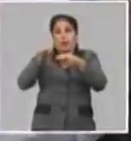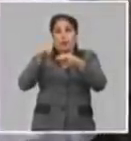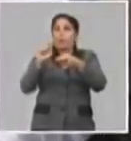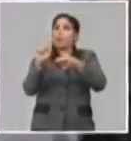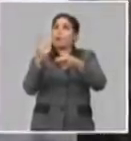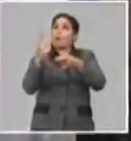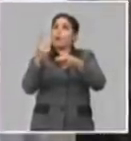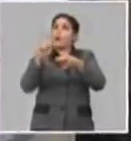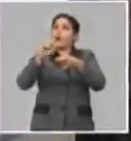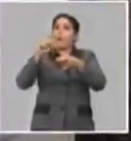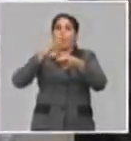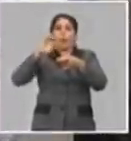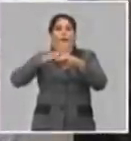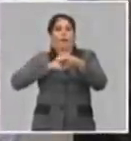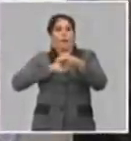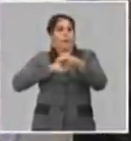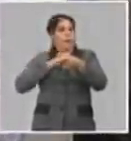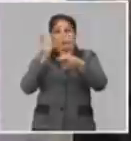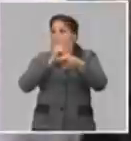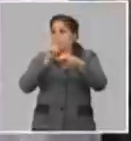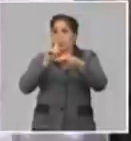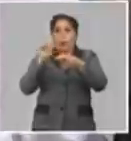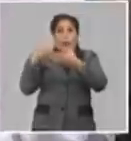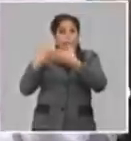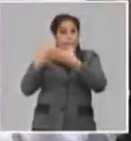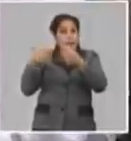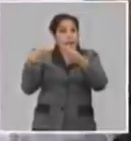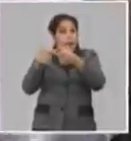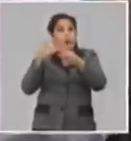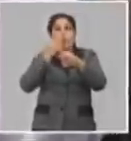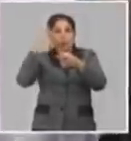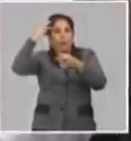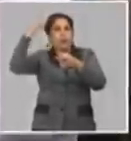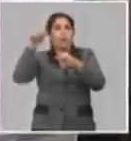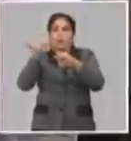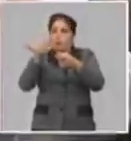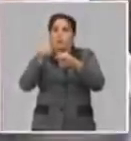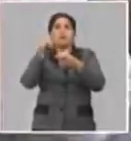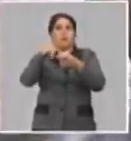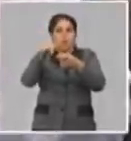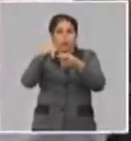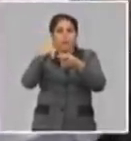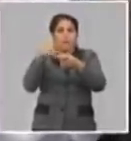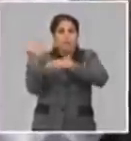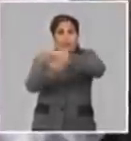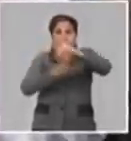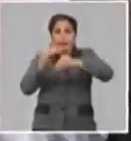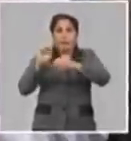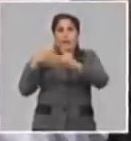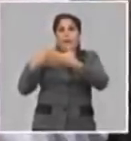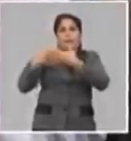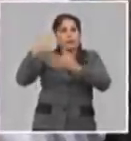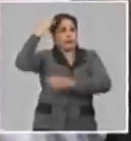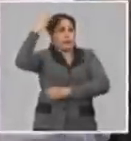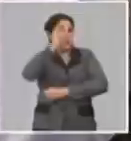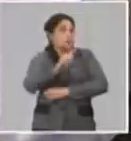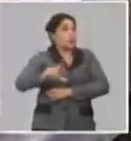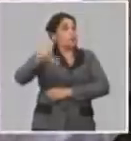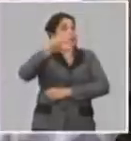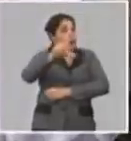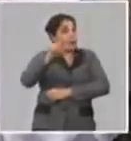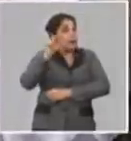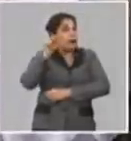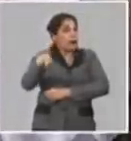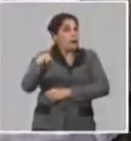del sector no estatal o el sector privado. O sea, nosotros, dentro de la transformación de la empresa estatal socialista,